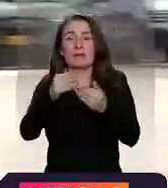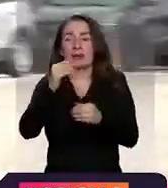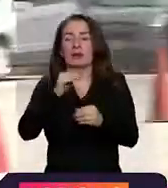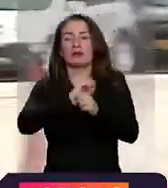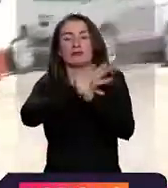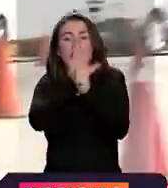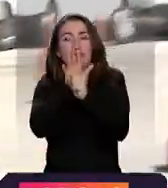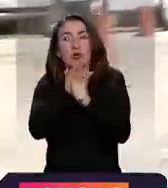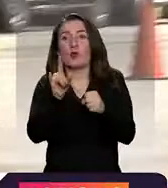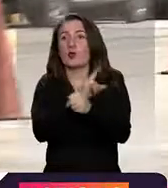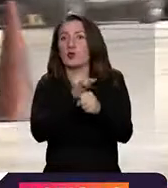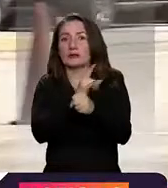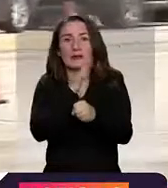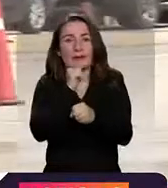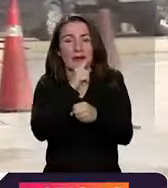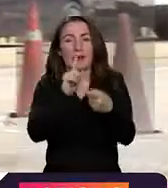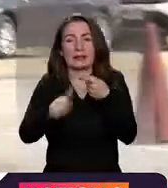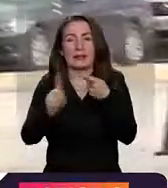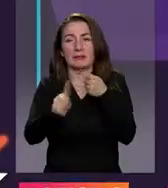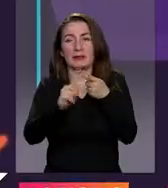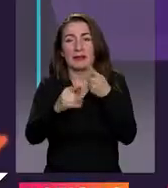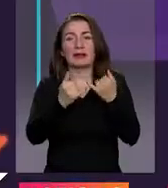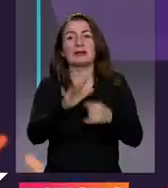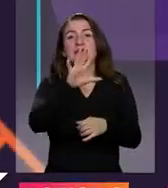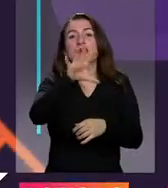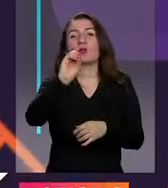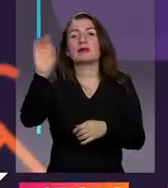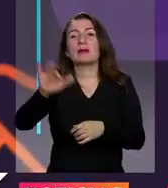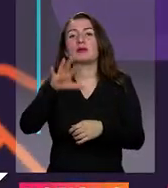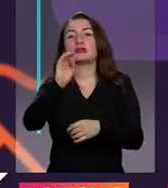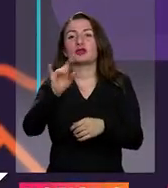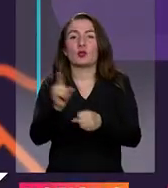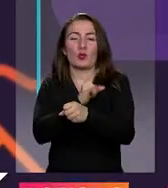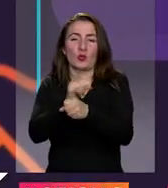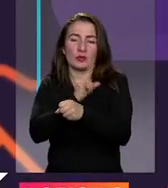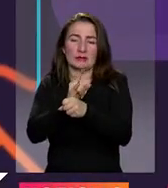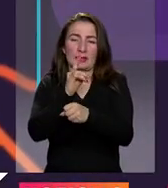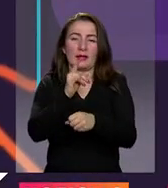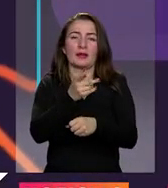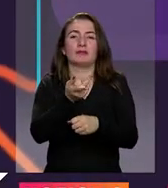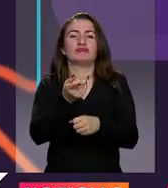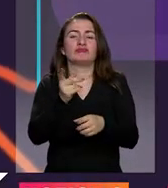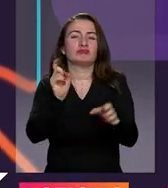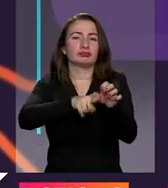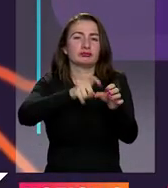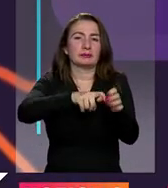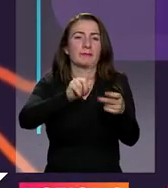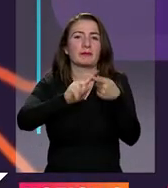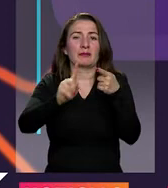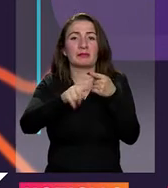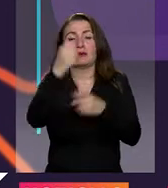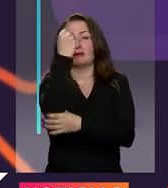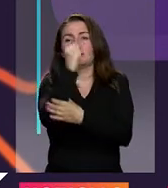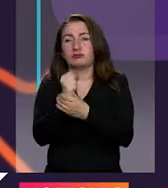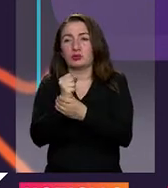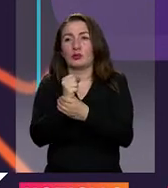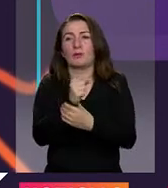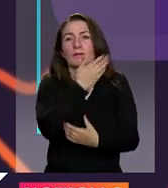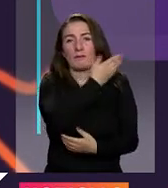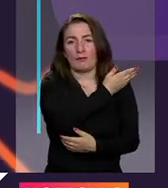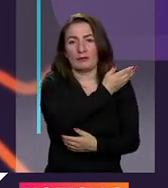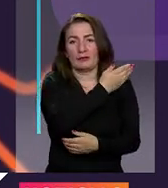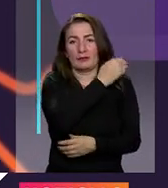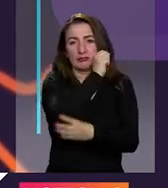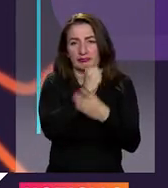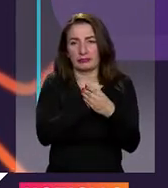de usar los buses. Actualmente solo en un 50% se está utilizando por parte de la ciudadanía, lo que aumentó el déficit en 1,2